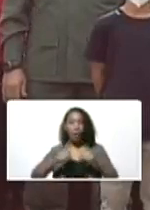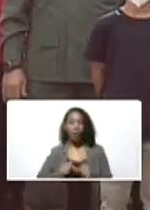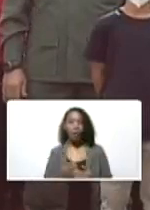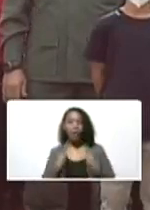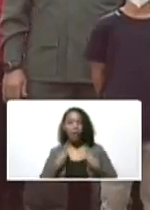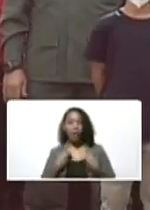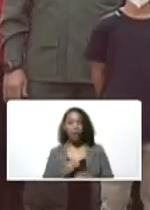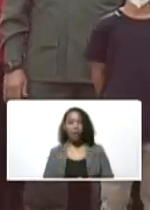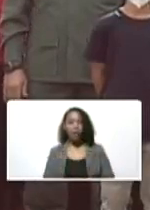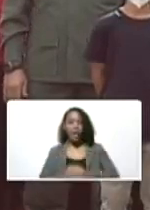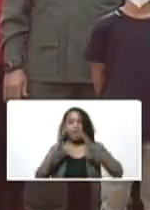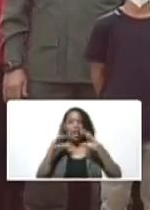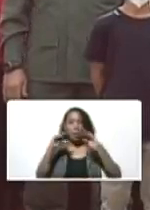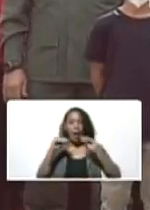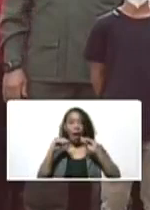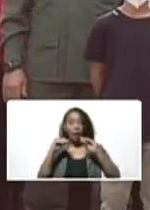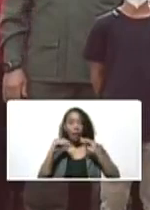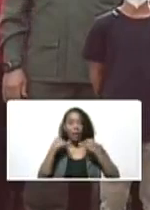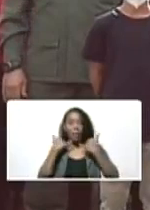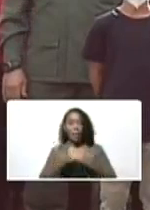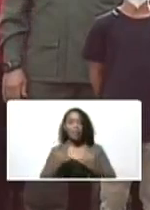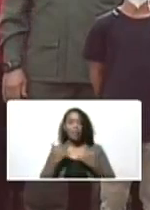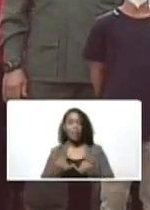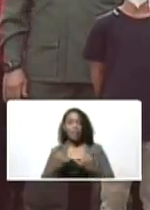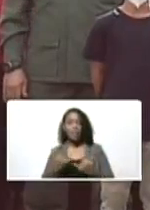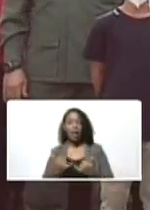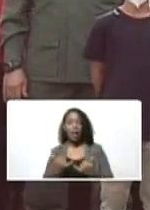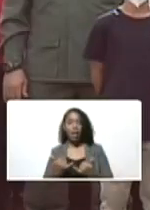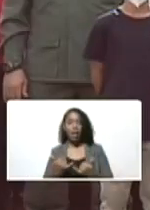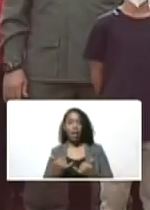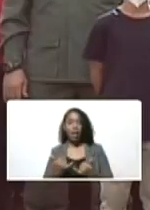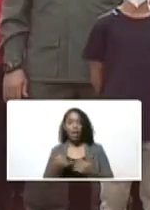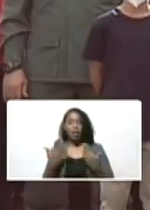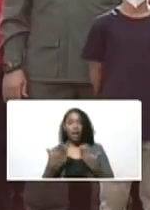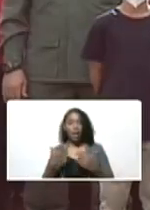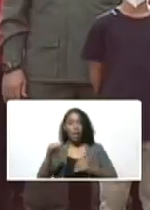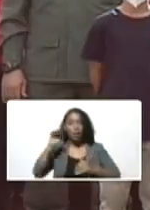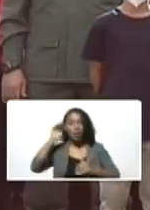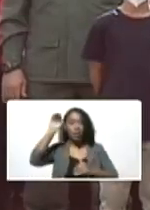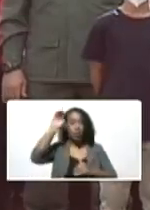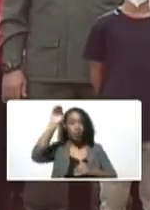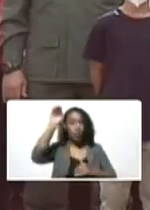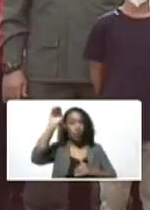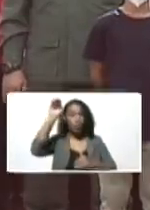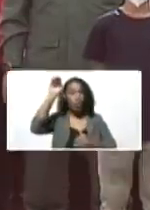y es hablar del presente que será futuro cierto,